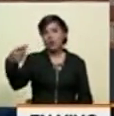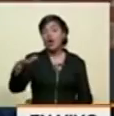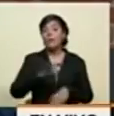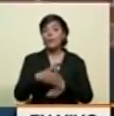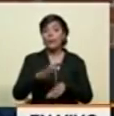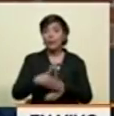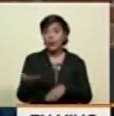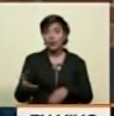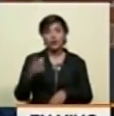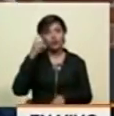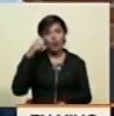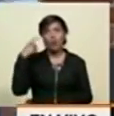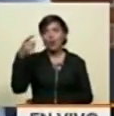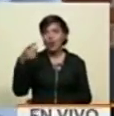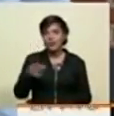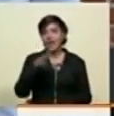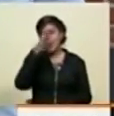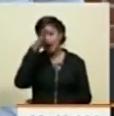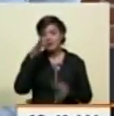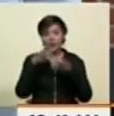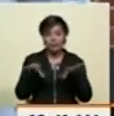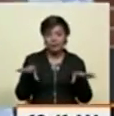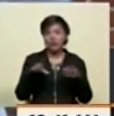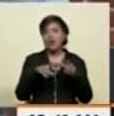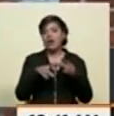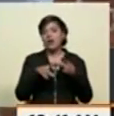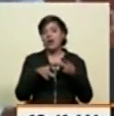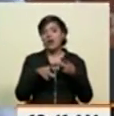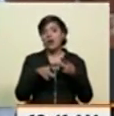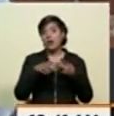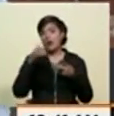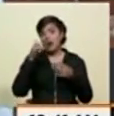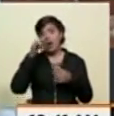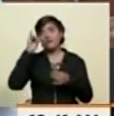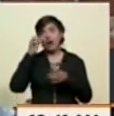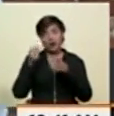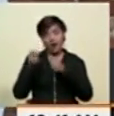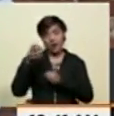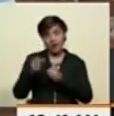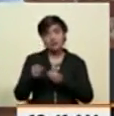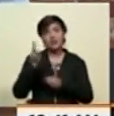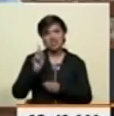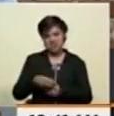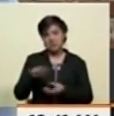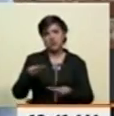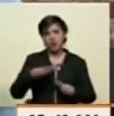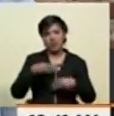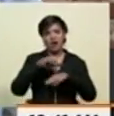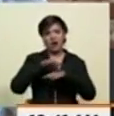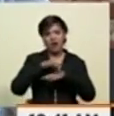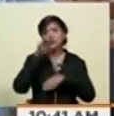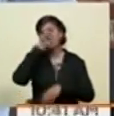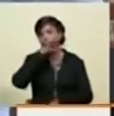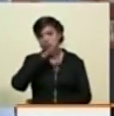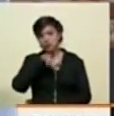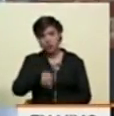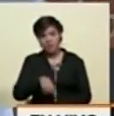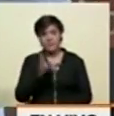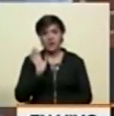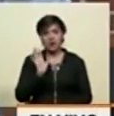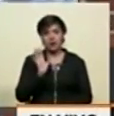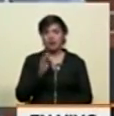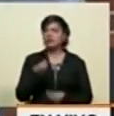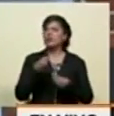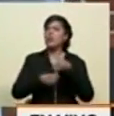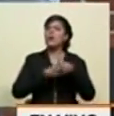gallinitas ponen yema, las vaquitas dan leche y dan carnita también las viejitas, y los cochinitos. ¿Cómo